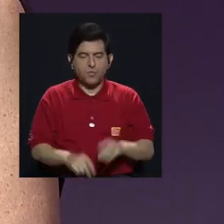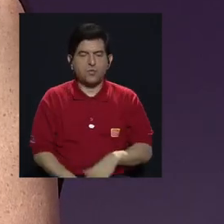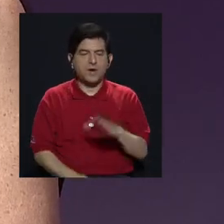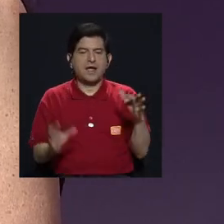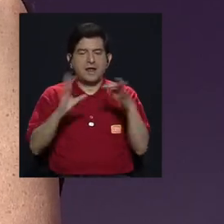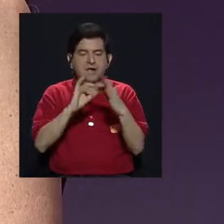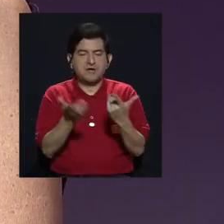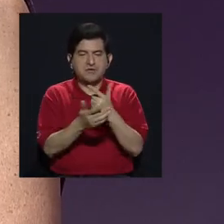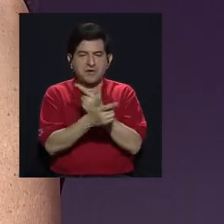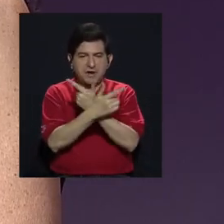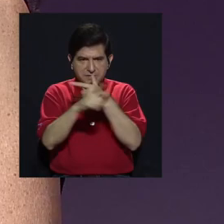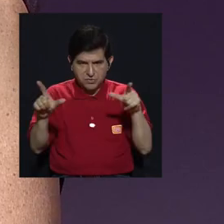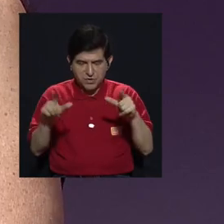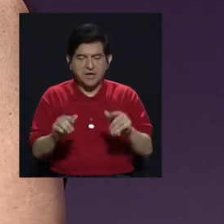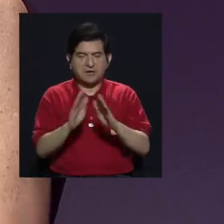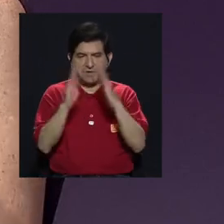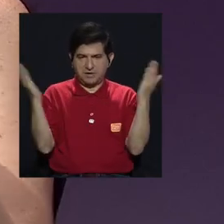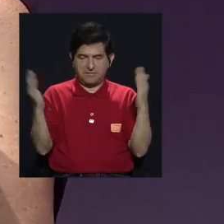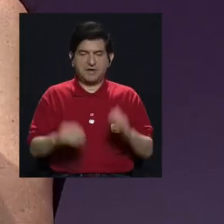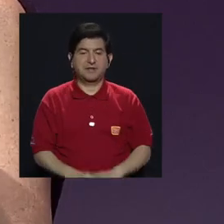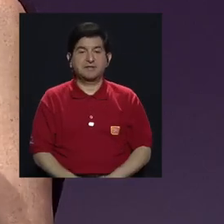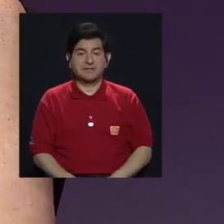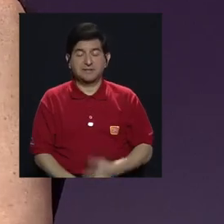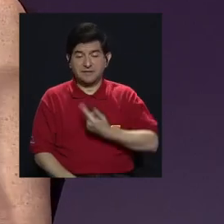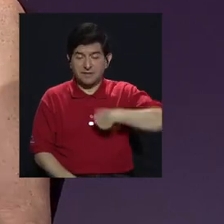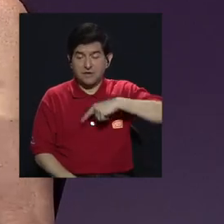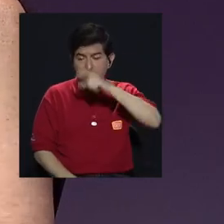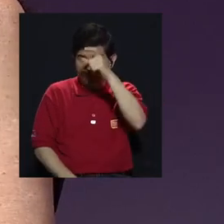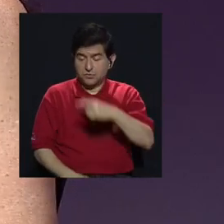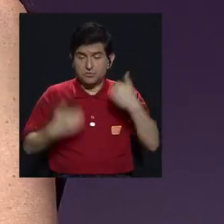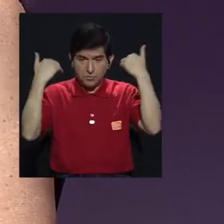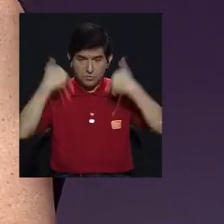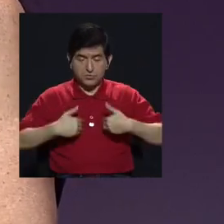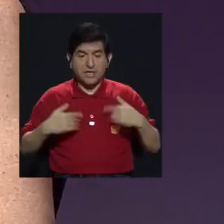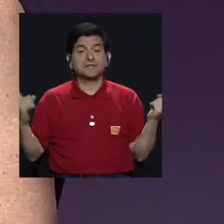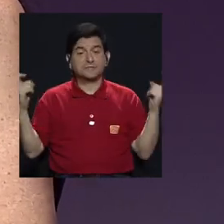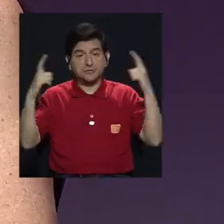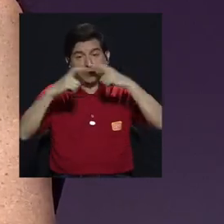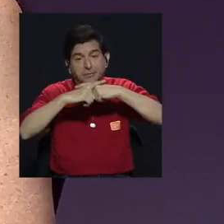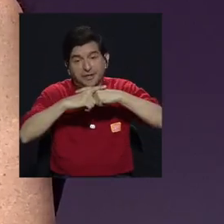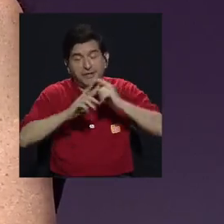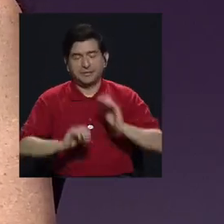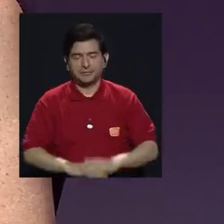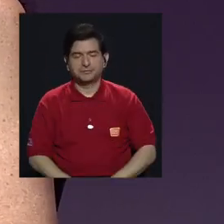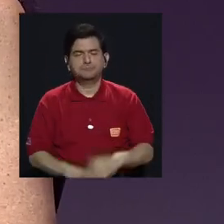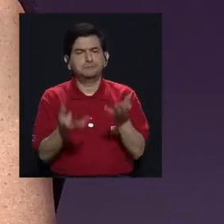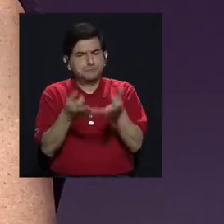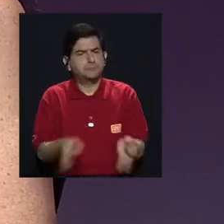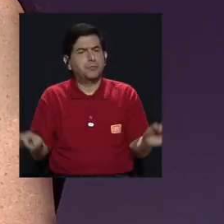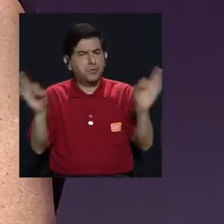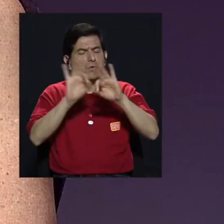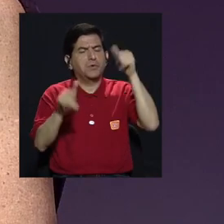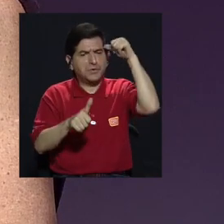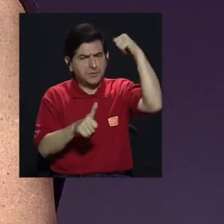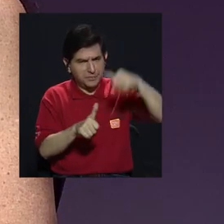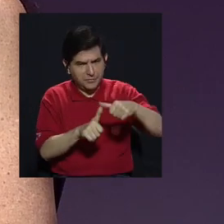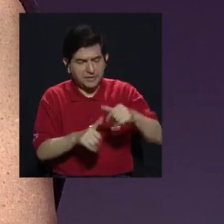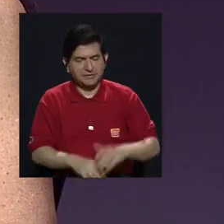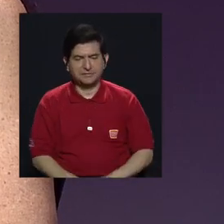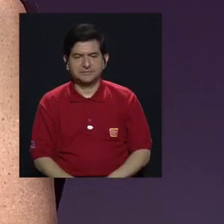somos humanos el asunto es complicado y complejo, ¿no? Entonces eso es importante siempre recordarlo.